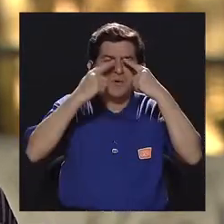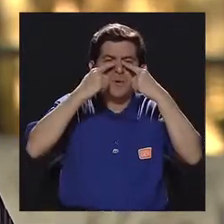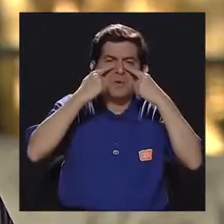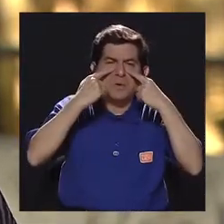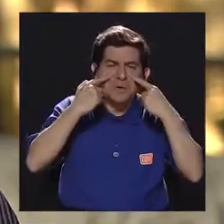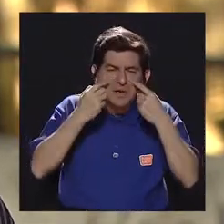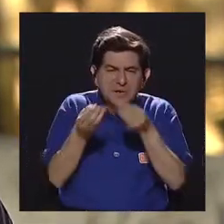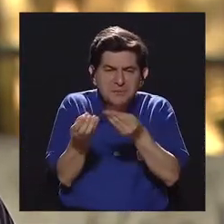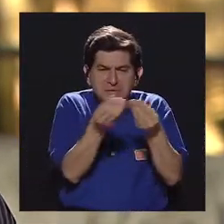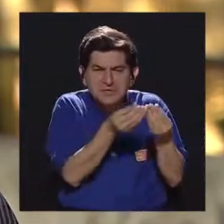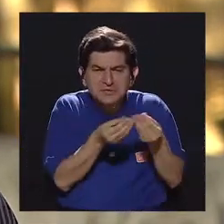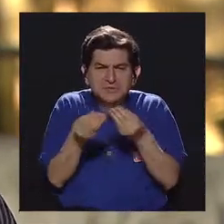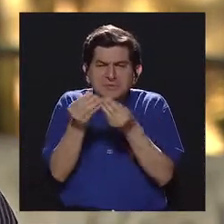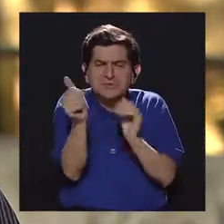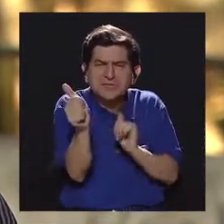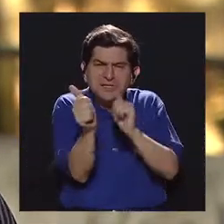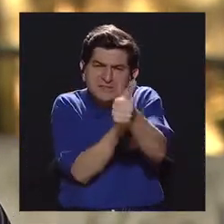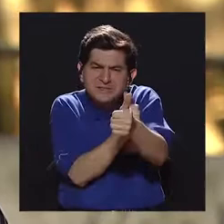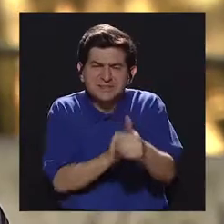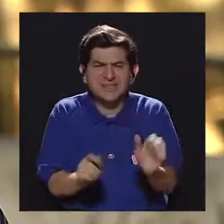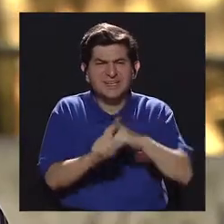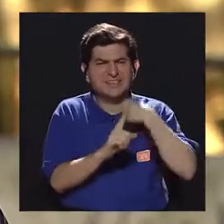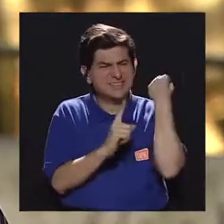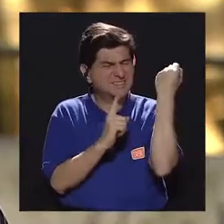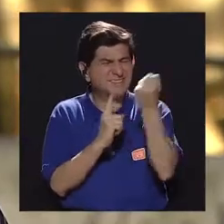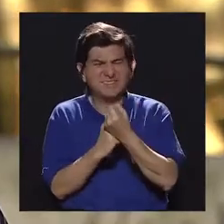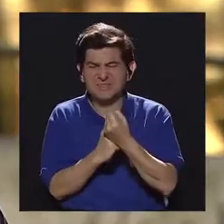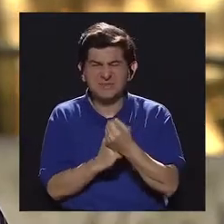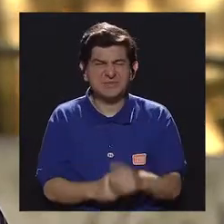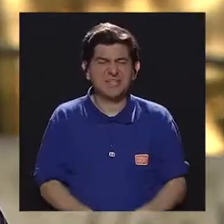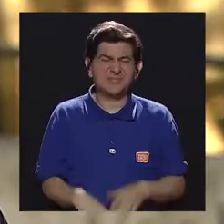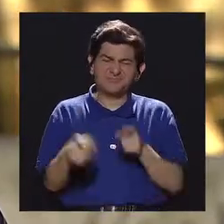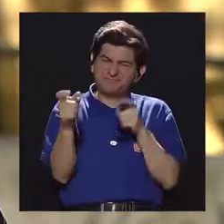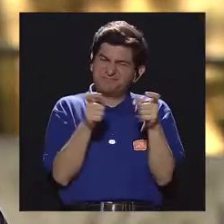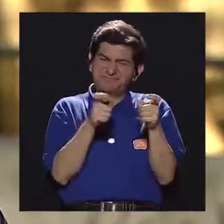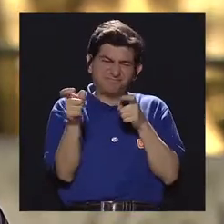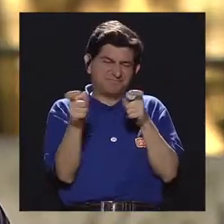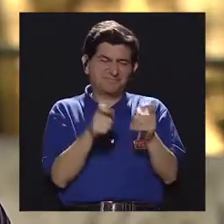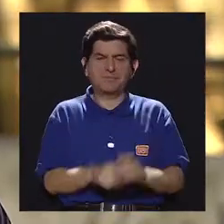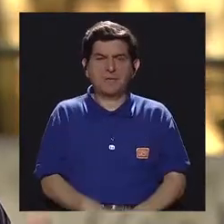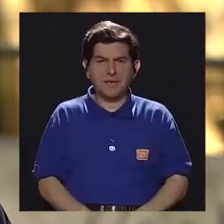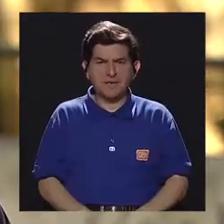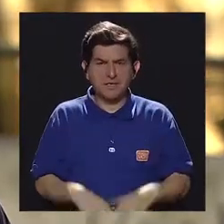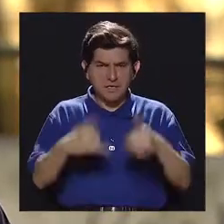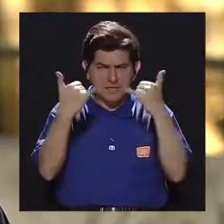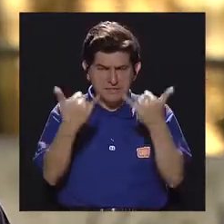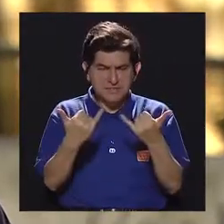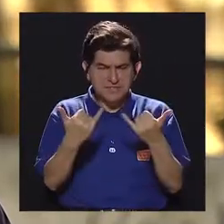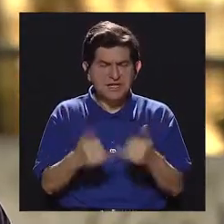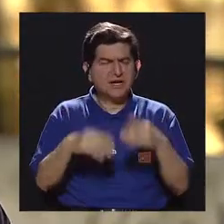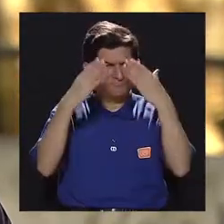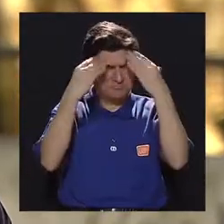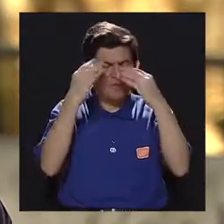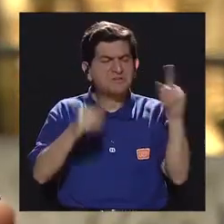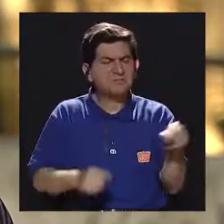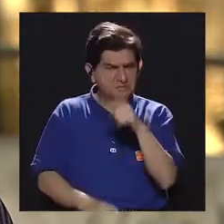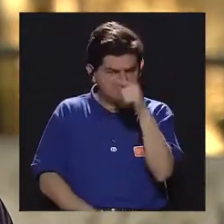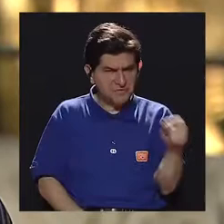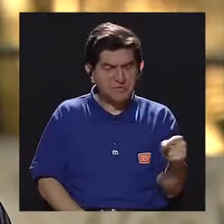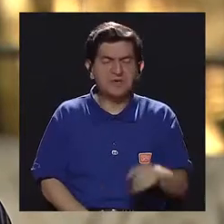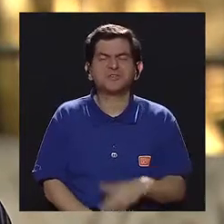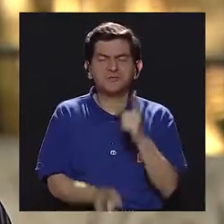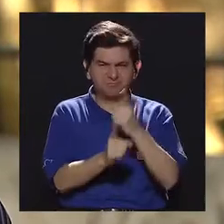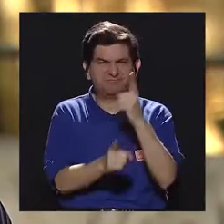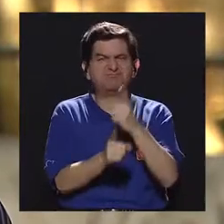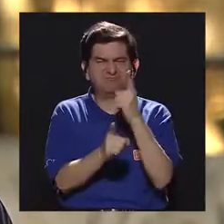sinusitis, paso de líquido. Es una cuestión que definitivamente hay que manejar. Entonces, si hay indicación para removerlas,